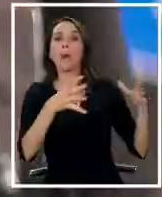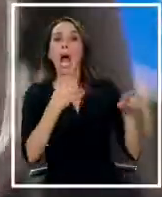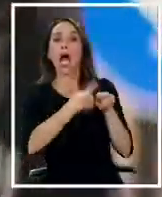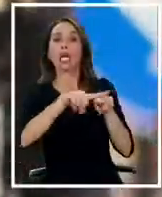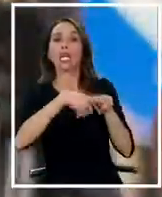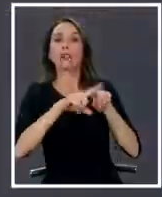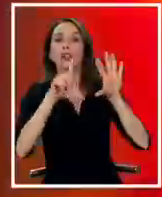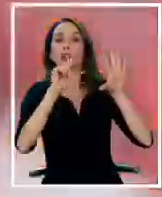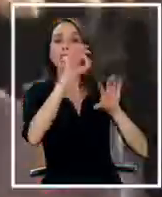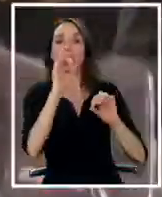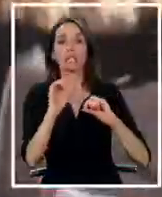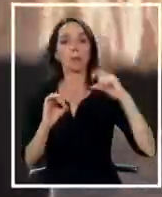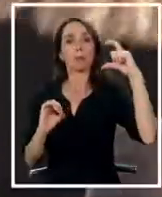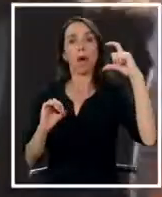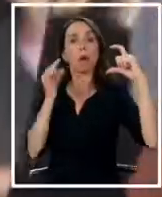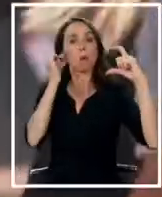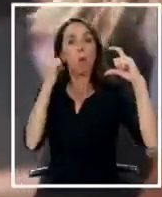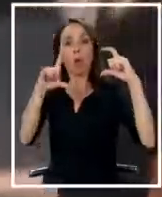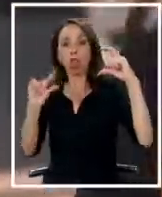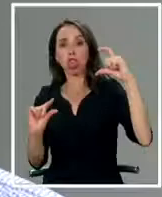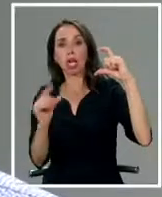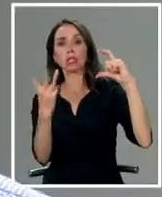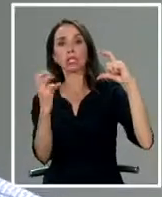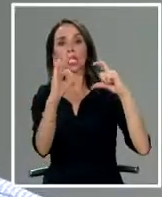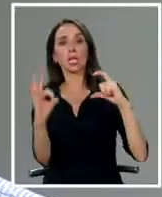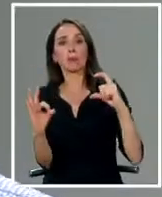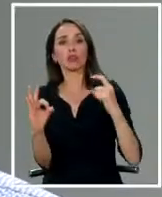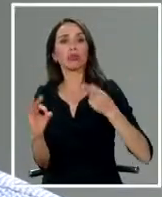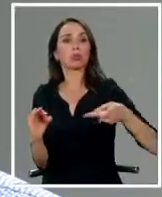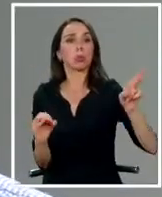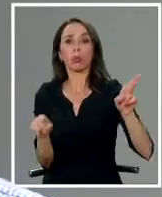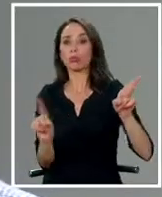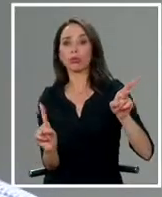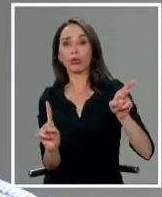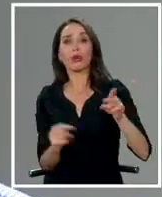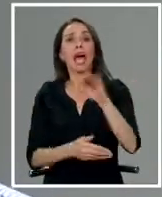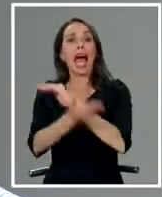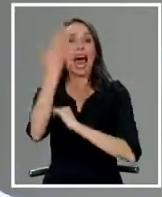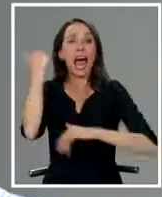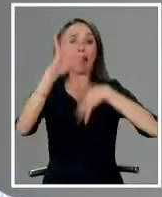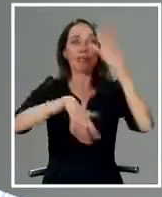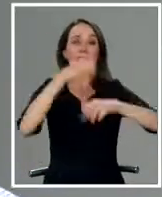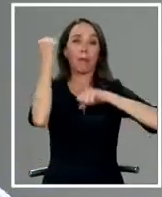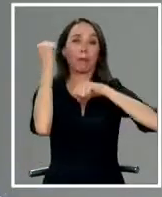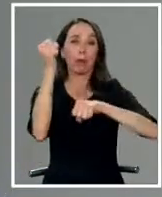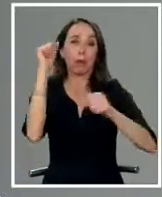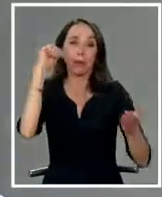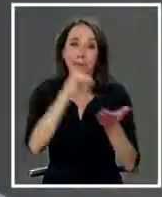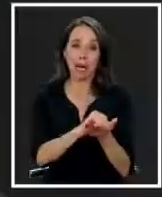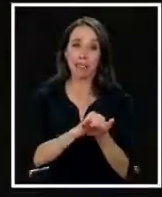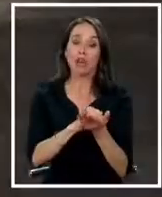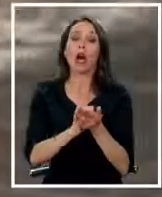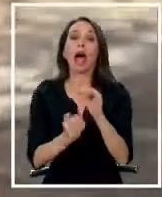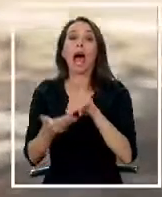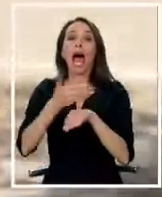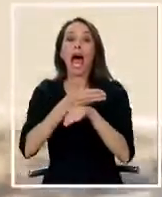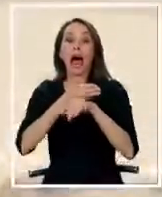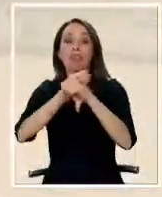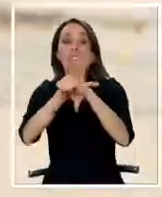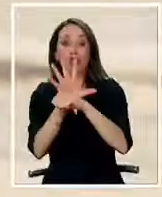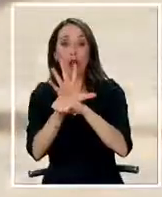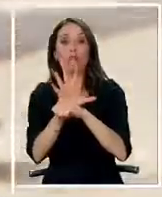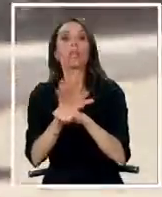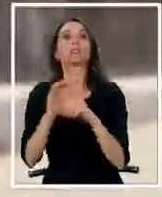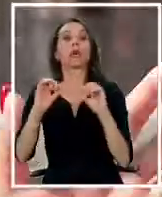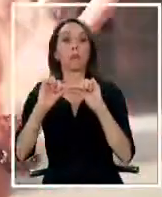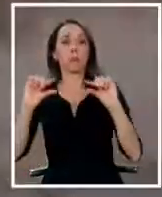de un 70% versus las mujeres de un 30%. Lo que pasa es que antes del estallido social y antes de la pandemia se estaban igualando estas cifras. Un hecho que lo ha visto